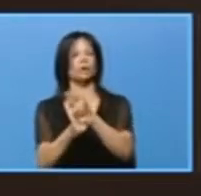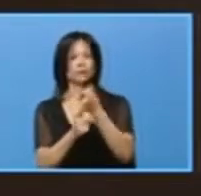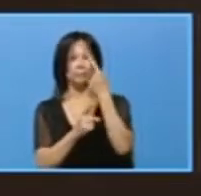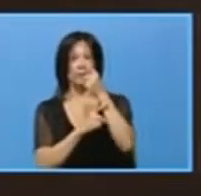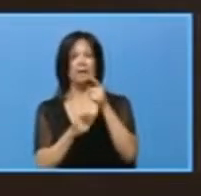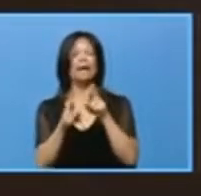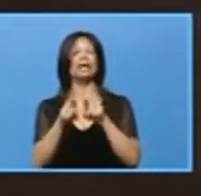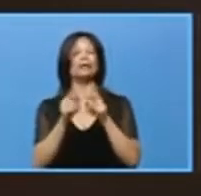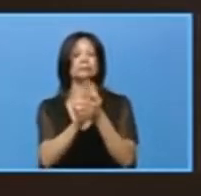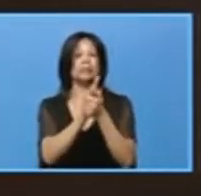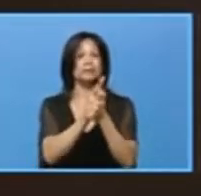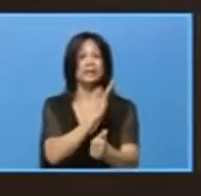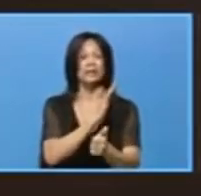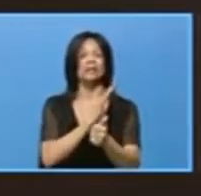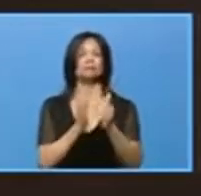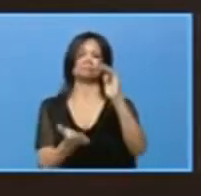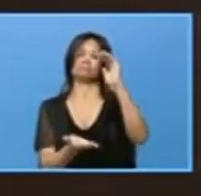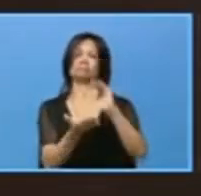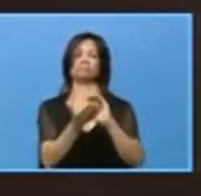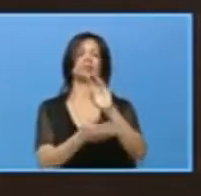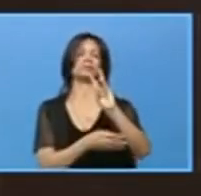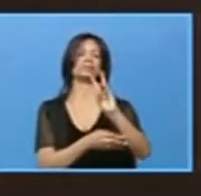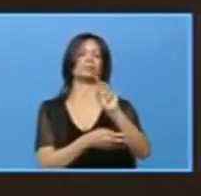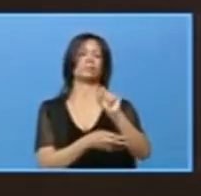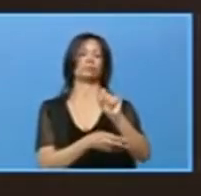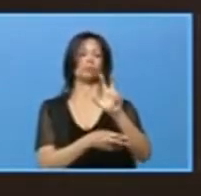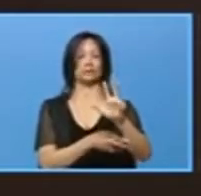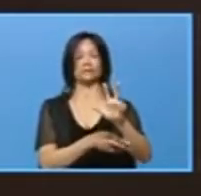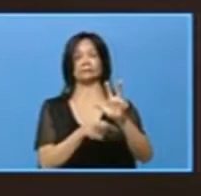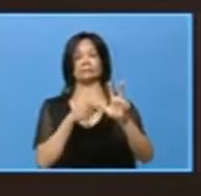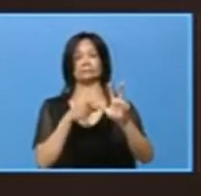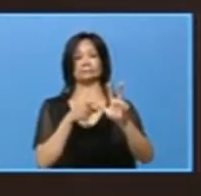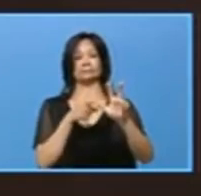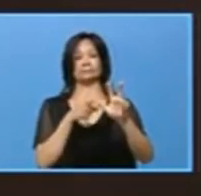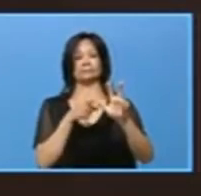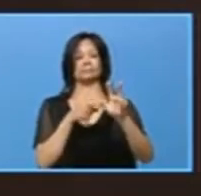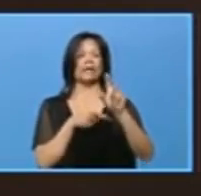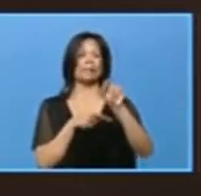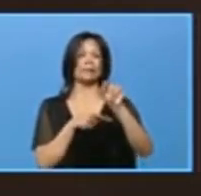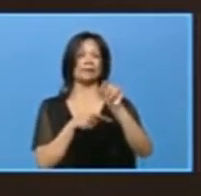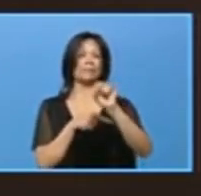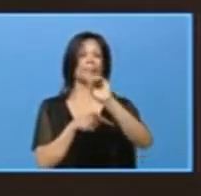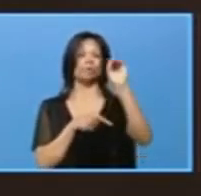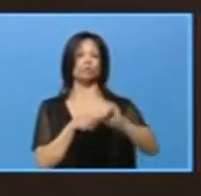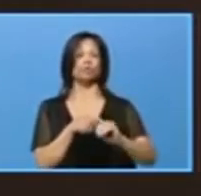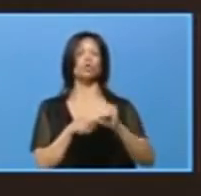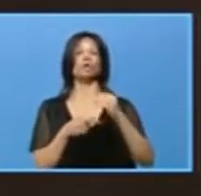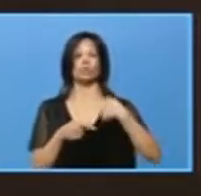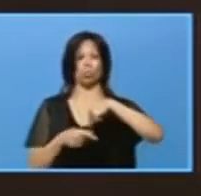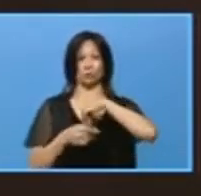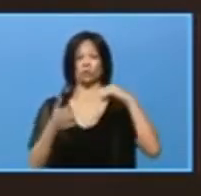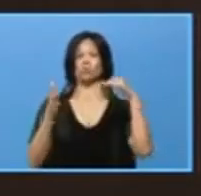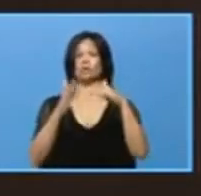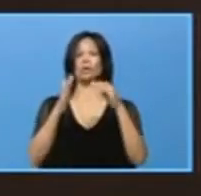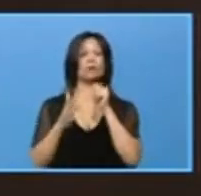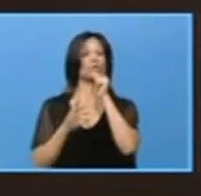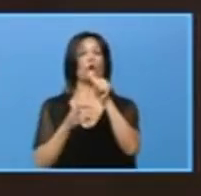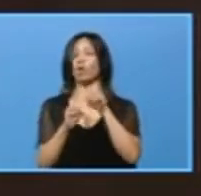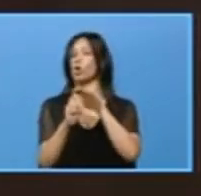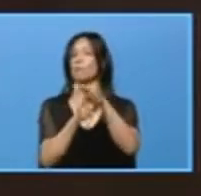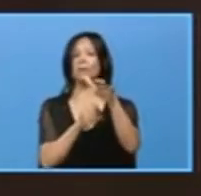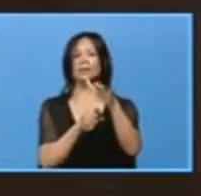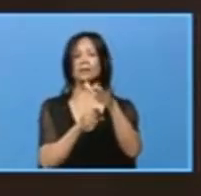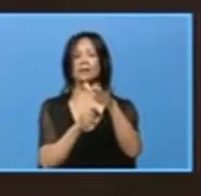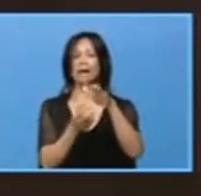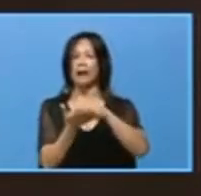5,000 millones de pesos al Banco Agrícola para que den préstamo al desarrollo agrícola a cero interés, no interés blando, cero. Cero